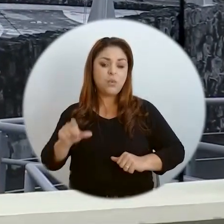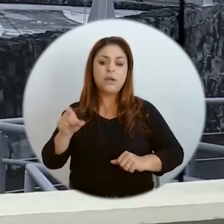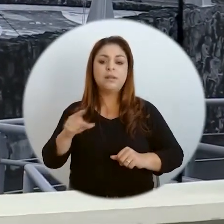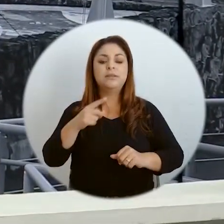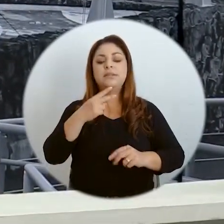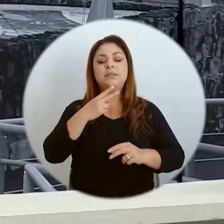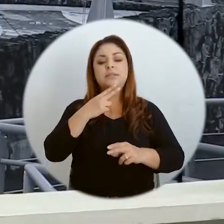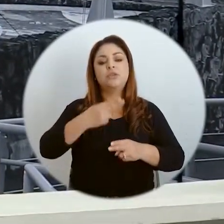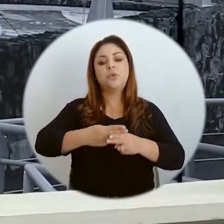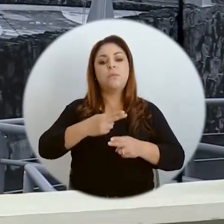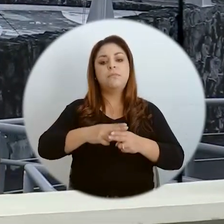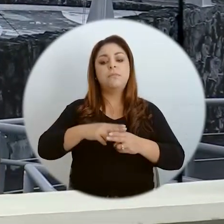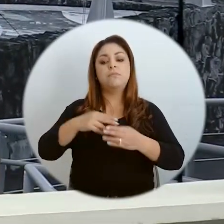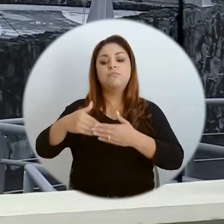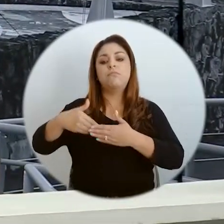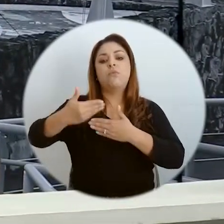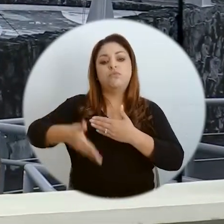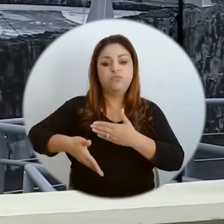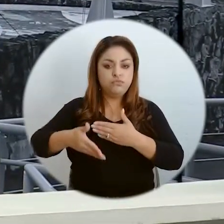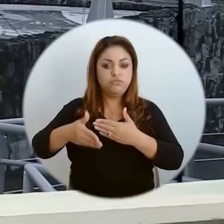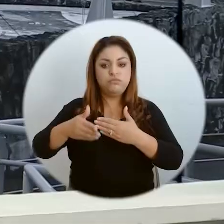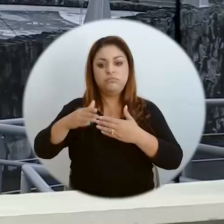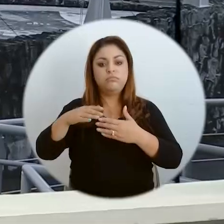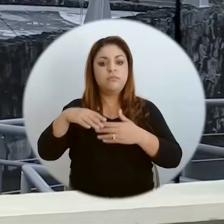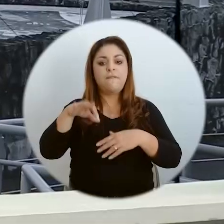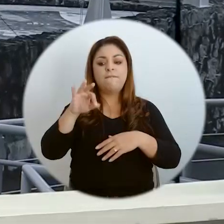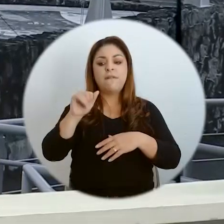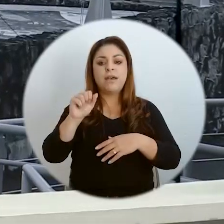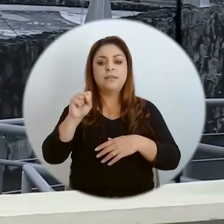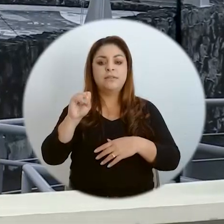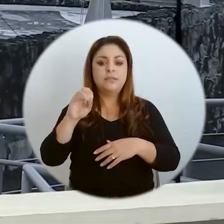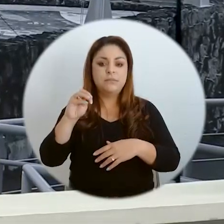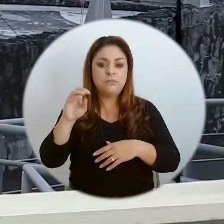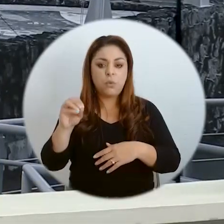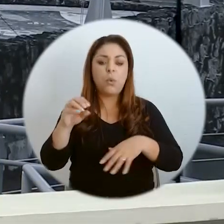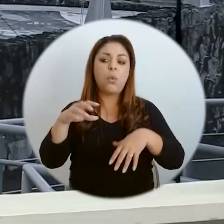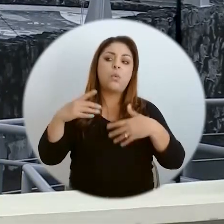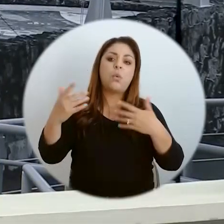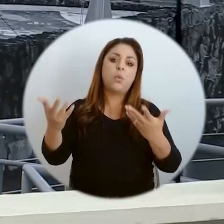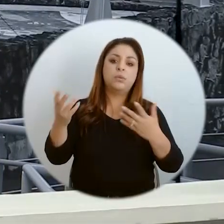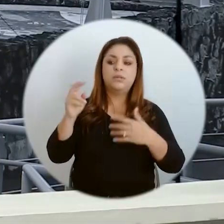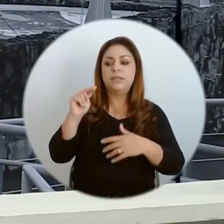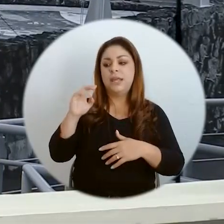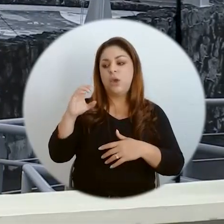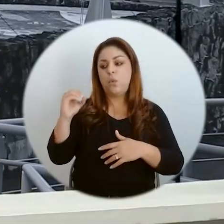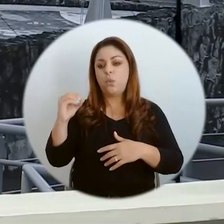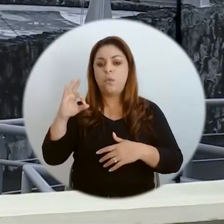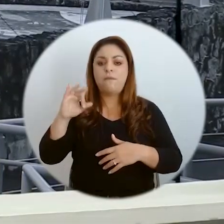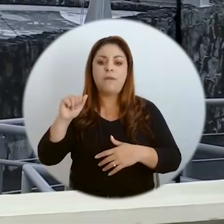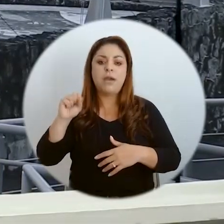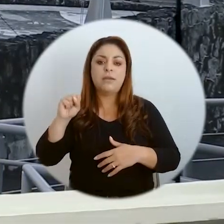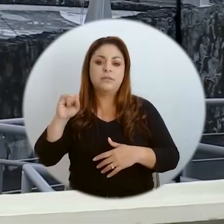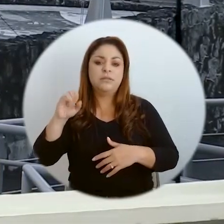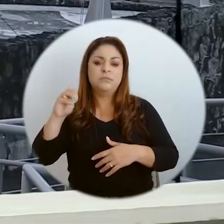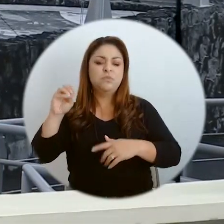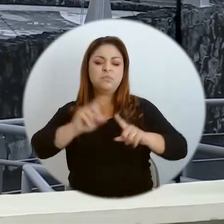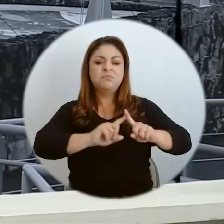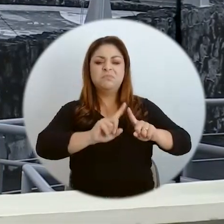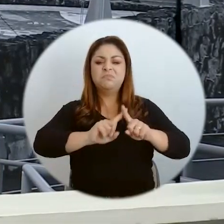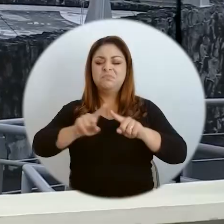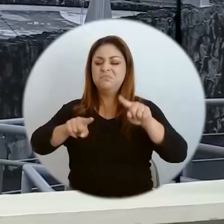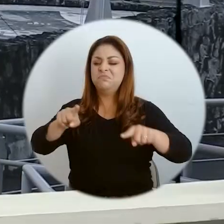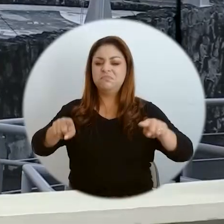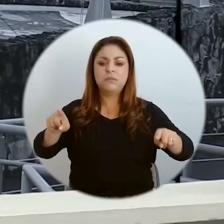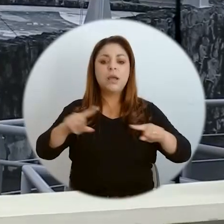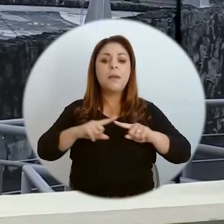posfascismo, ¿verdad? Algunos hablan de un neofascismo, pero en general yo creo que lo que sí tendríamos que señalar muy